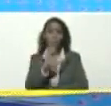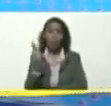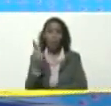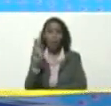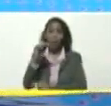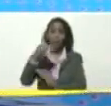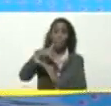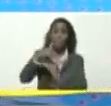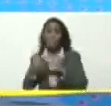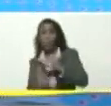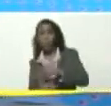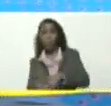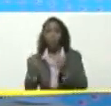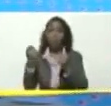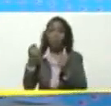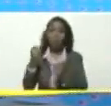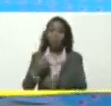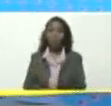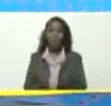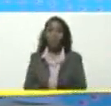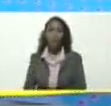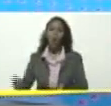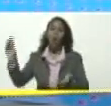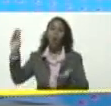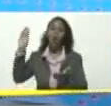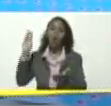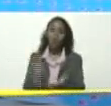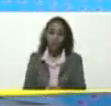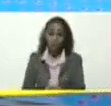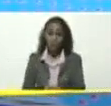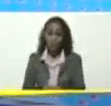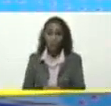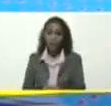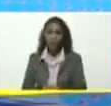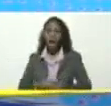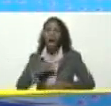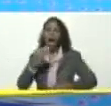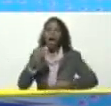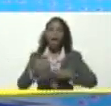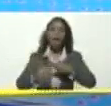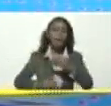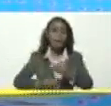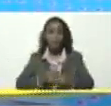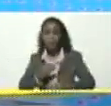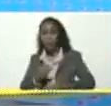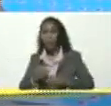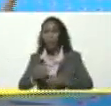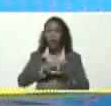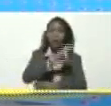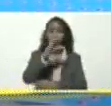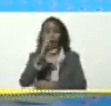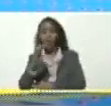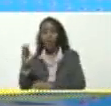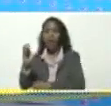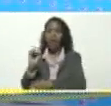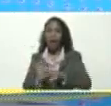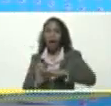abajo, y volver otra vez a transitar por el Caribe, Jamaica,